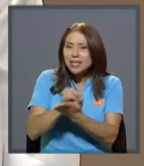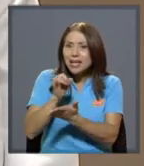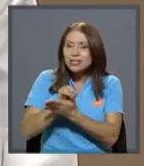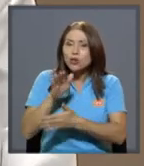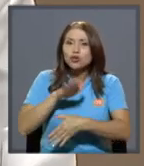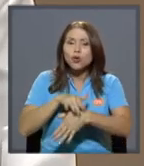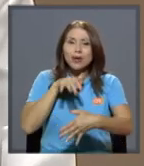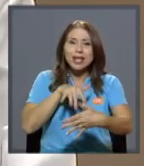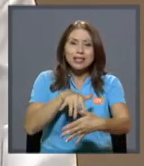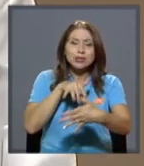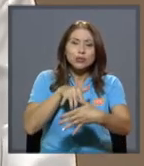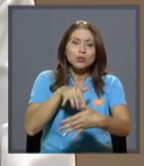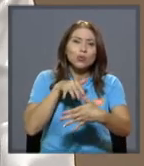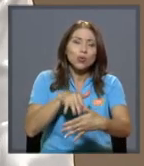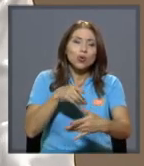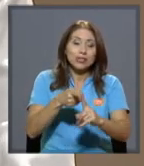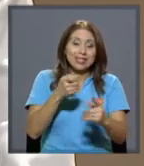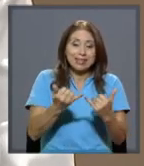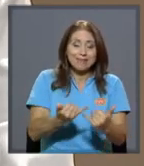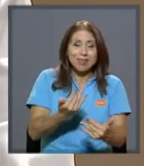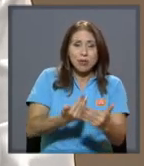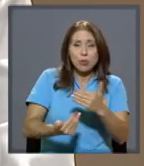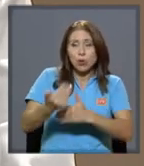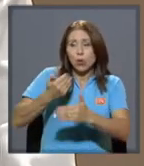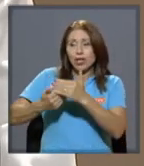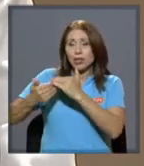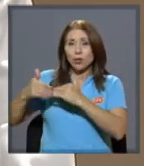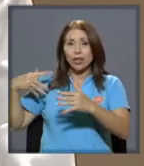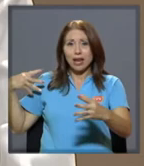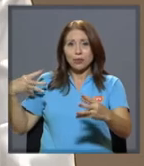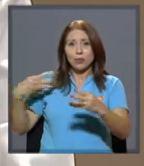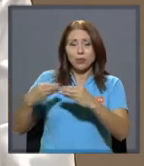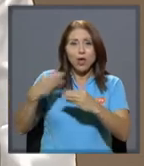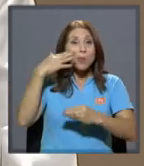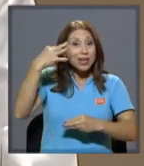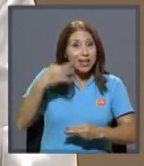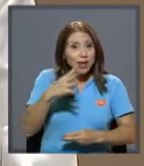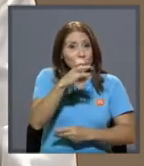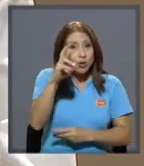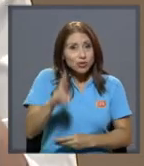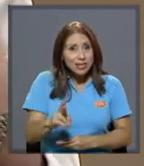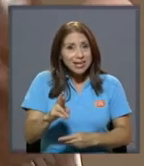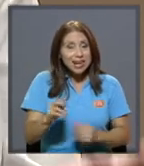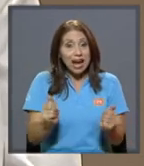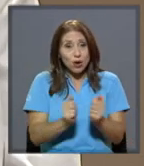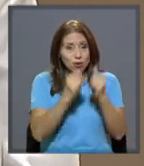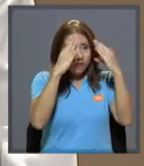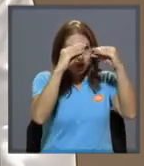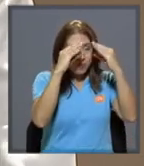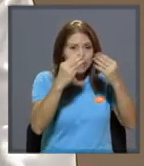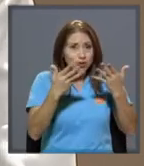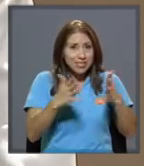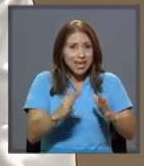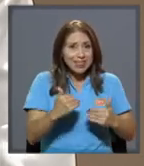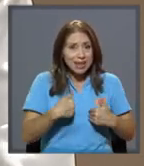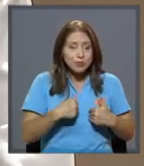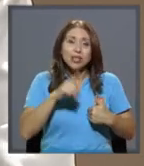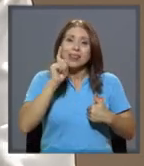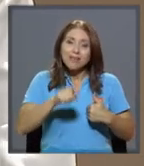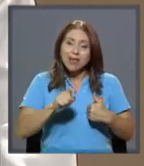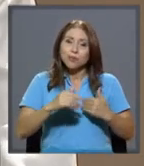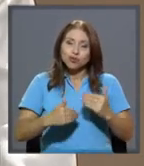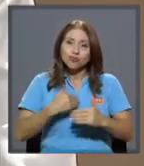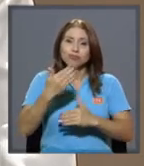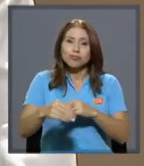estudios longitudinales, porque yo creo que Costa Rica, con los indicadores que ya tenemos, debemos pasar a ese segundo paso y es dejar de